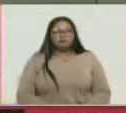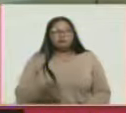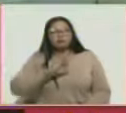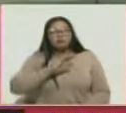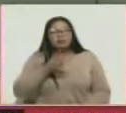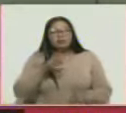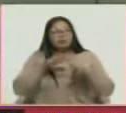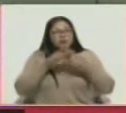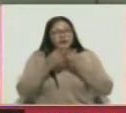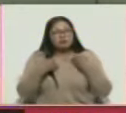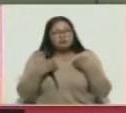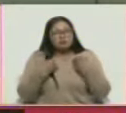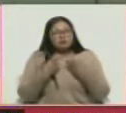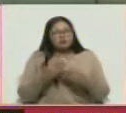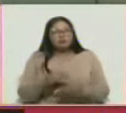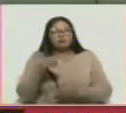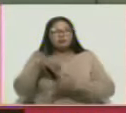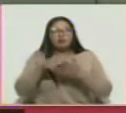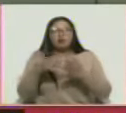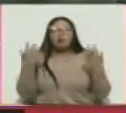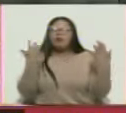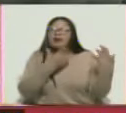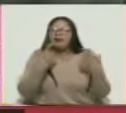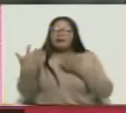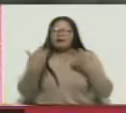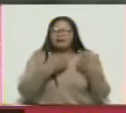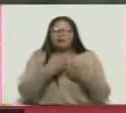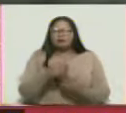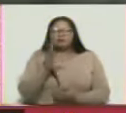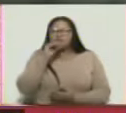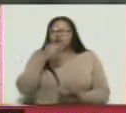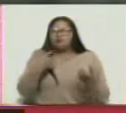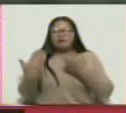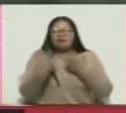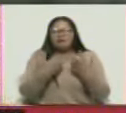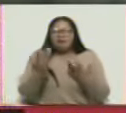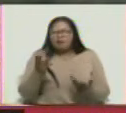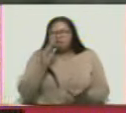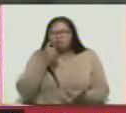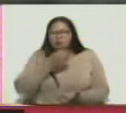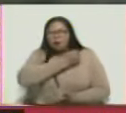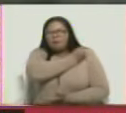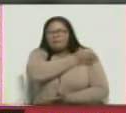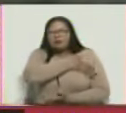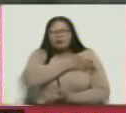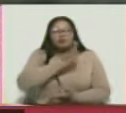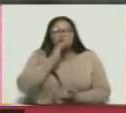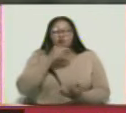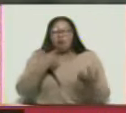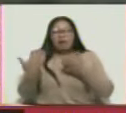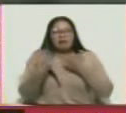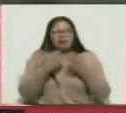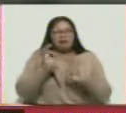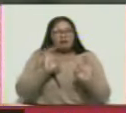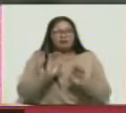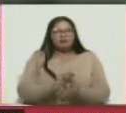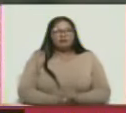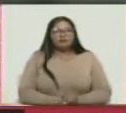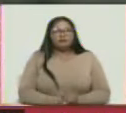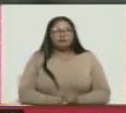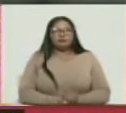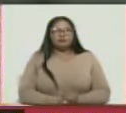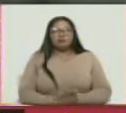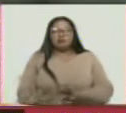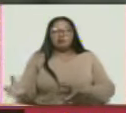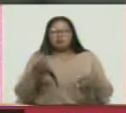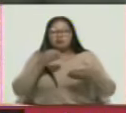de las narrativas que se ha querido imponer es que es una guerra. No es una guerra. En Palestina no hay guerra. En Palestina no hay conflicto. Lo que hay en Palestina es